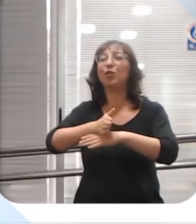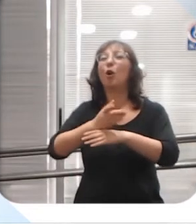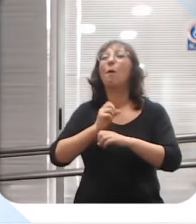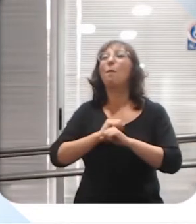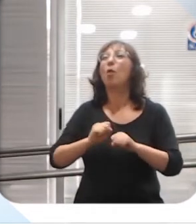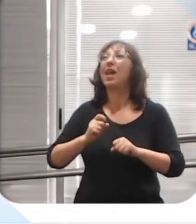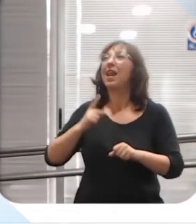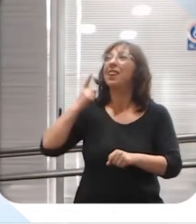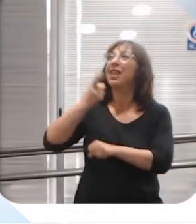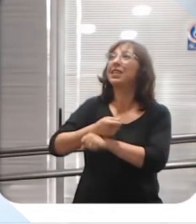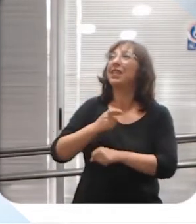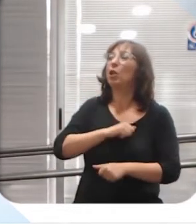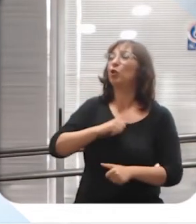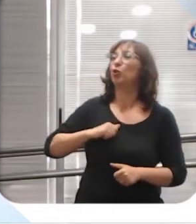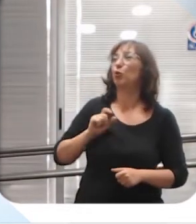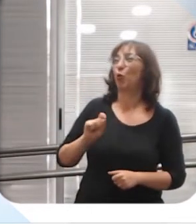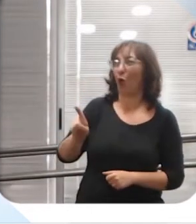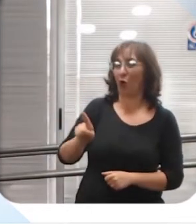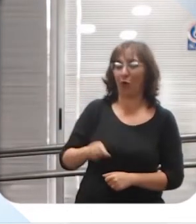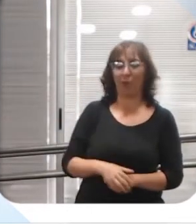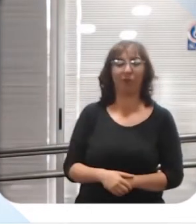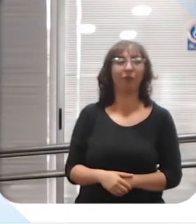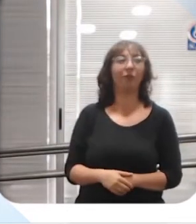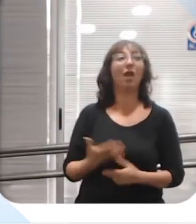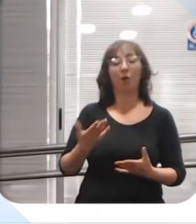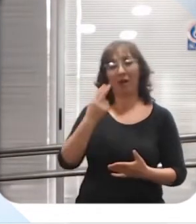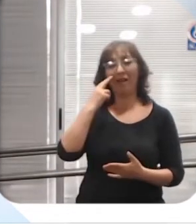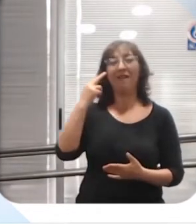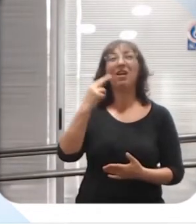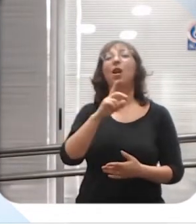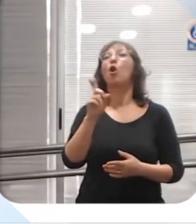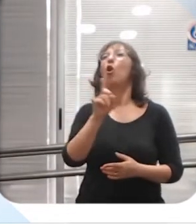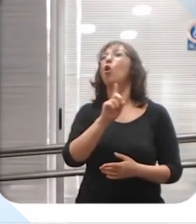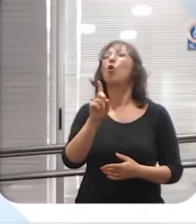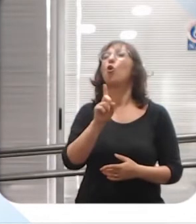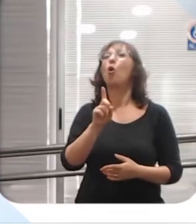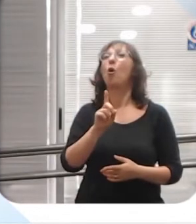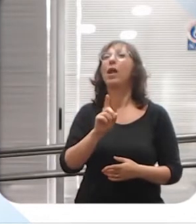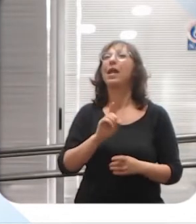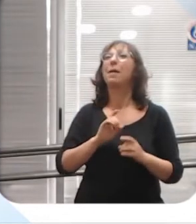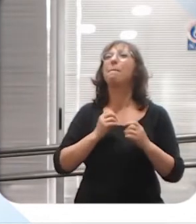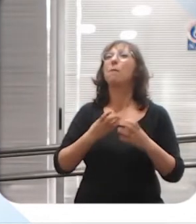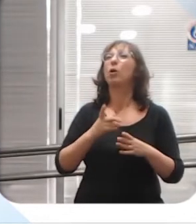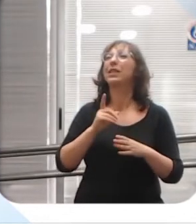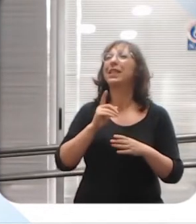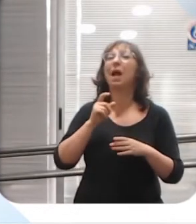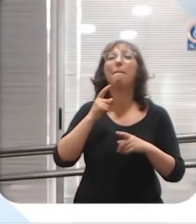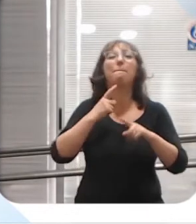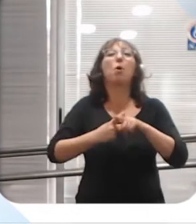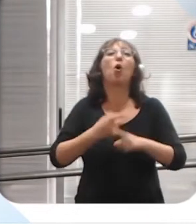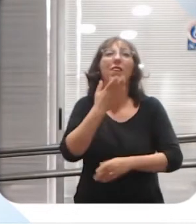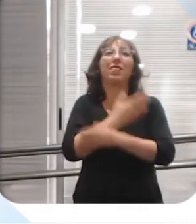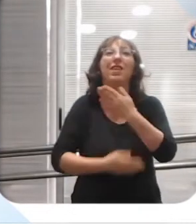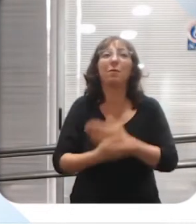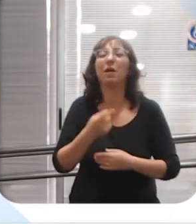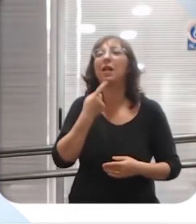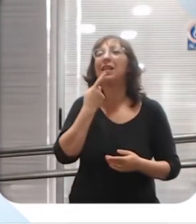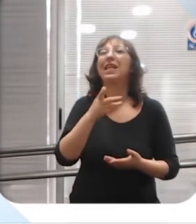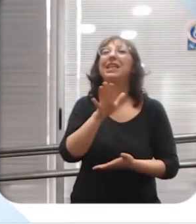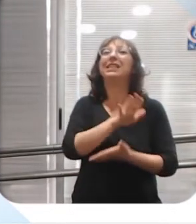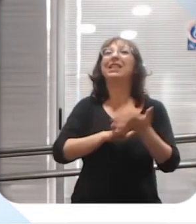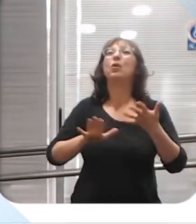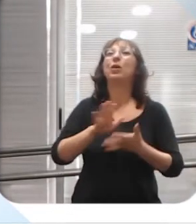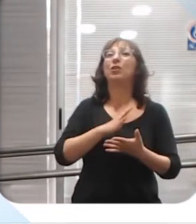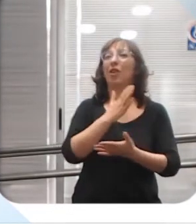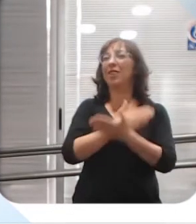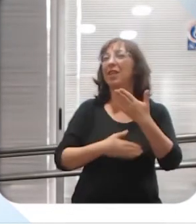de decisiones. Ahora vamos a verlo, no es que sea intrínseco de la discapacidad, por eso hoy cuando se hablaba de situación de